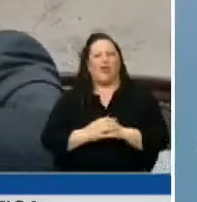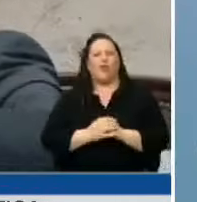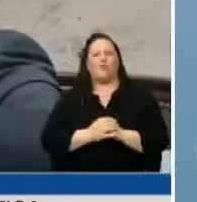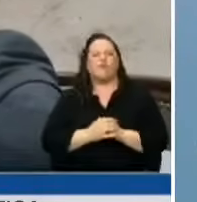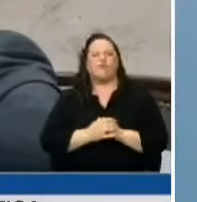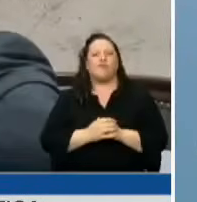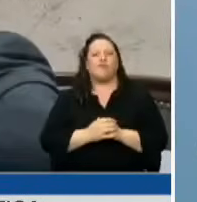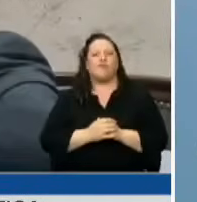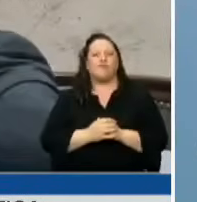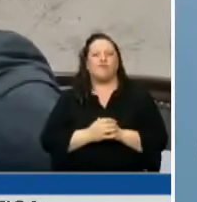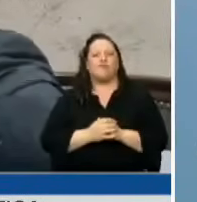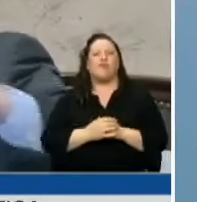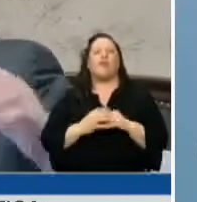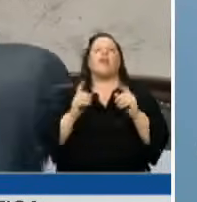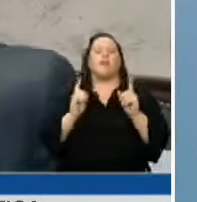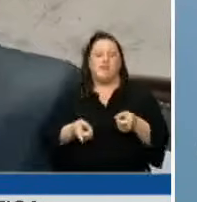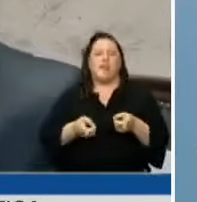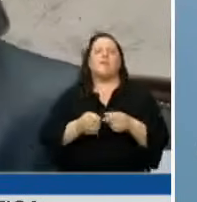A su vez,